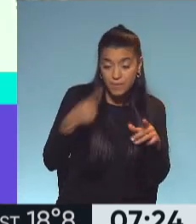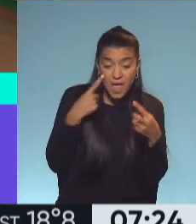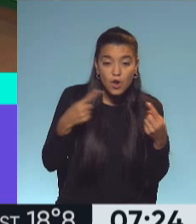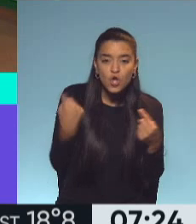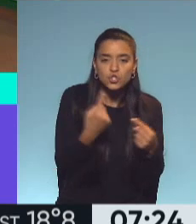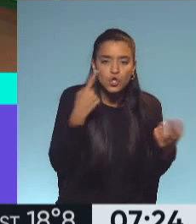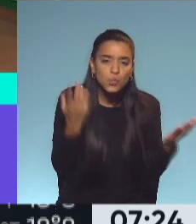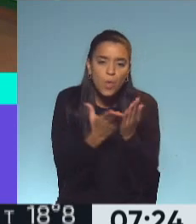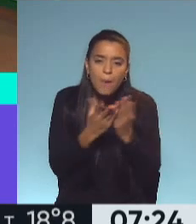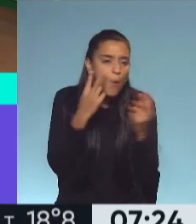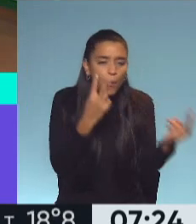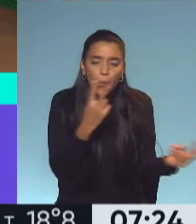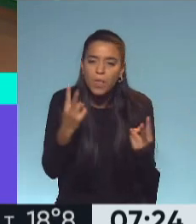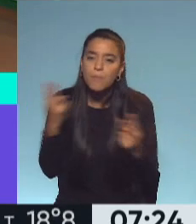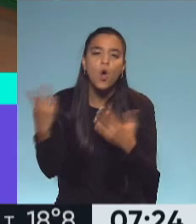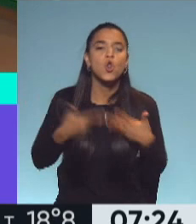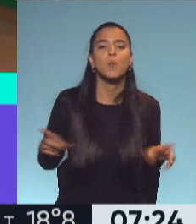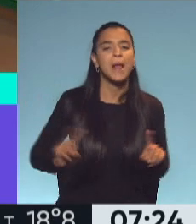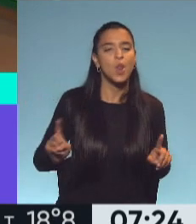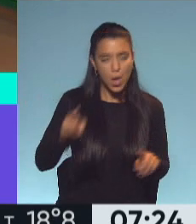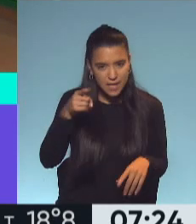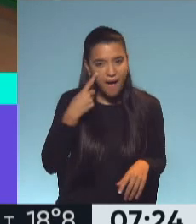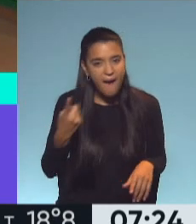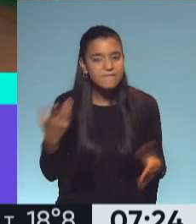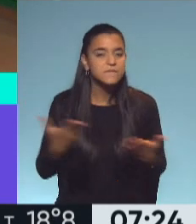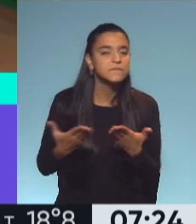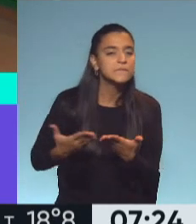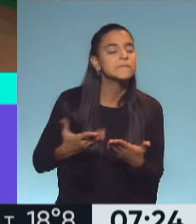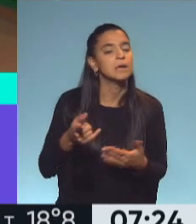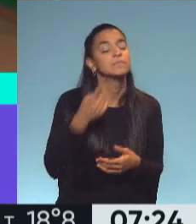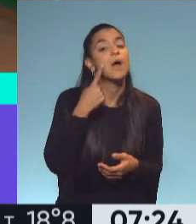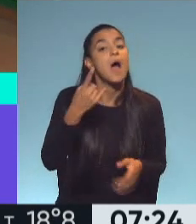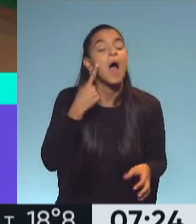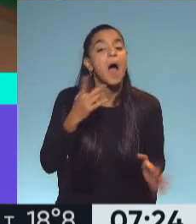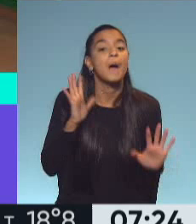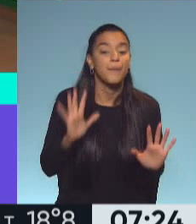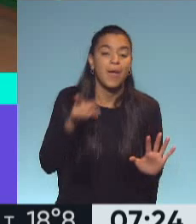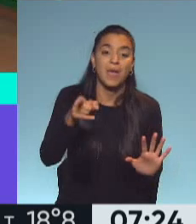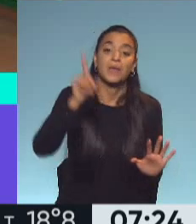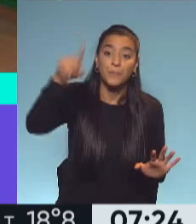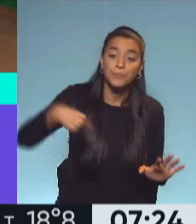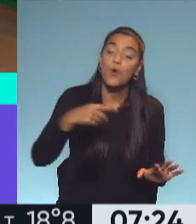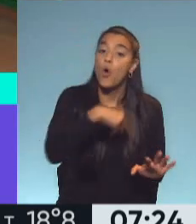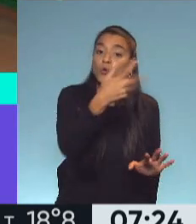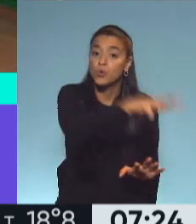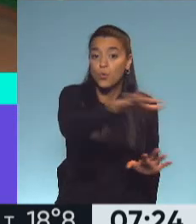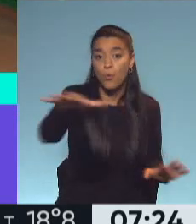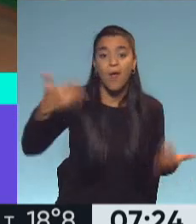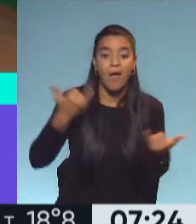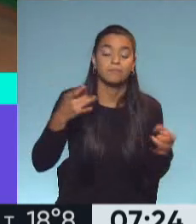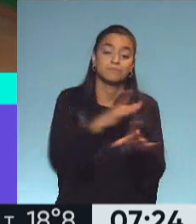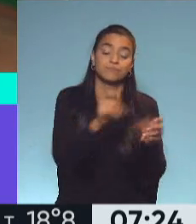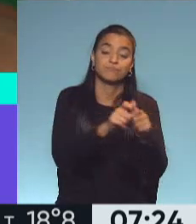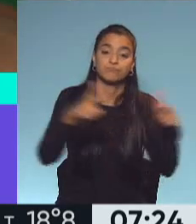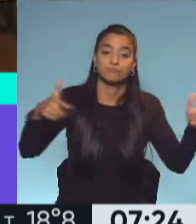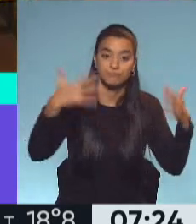había algo que observamos que estaba por fuera de lo normal, y esperamos también saber si es la razón por la cual en otros lugares hay un aumento de